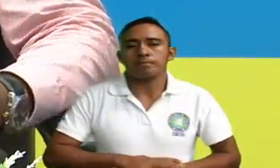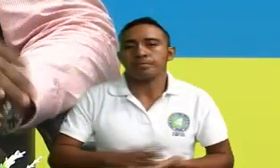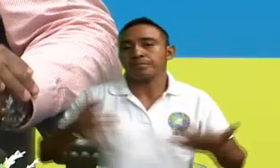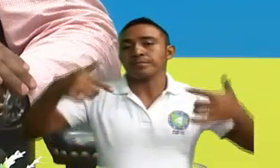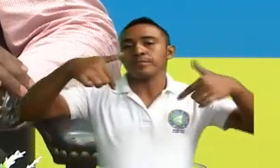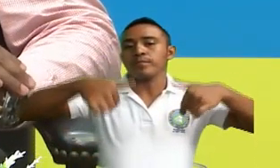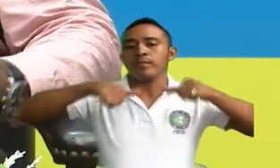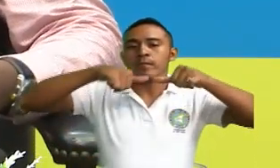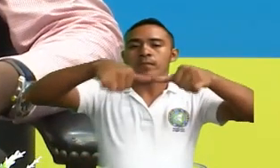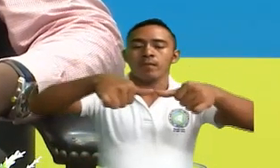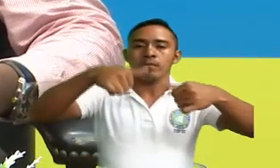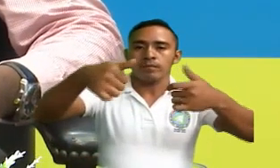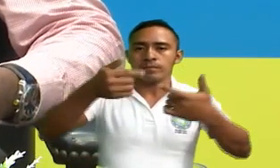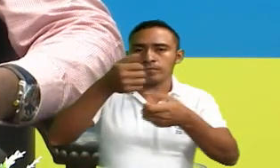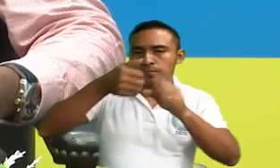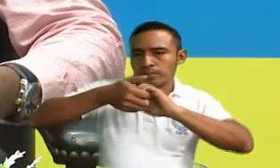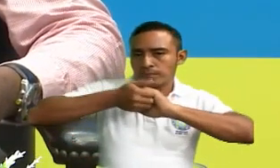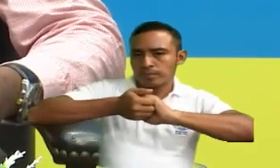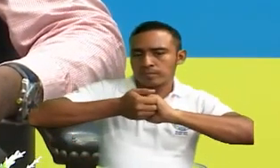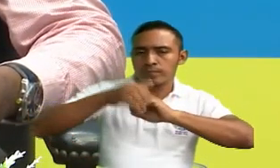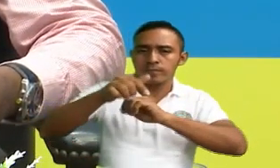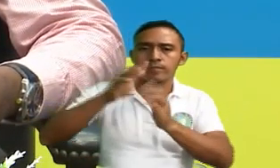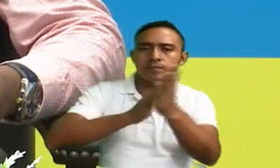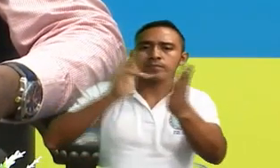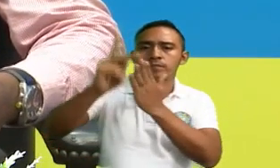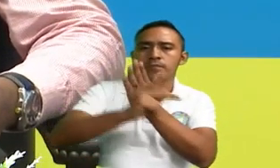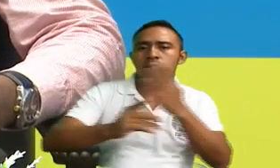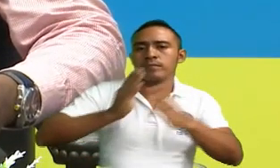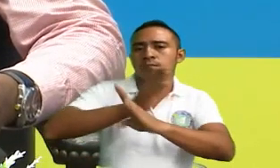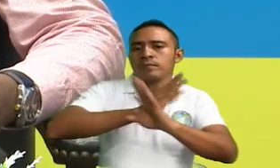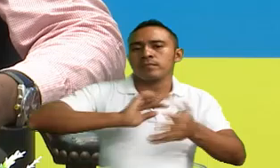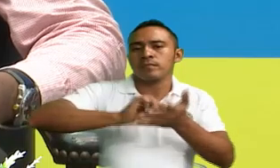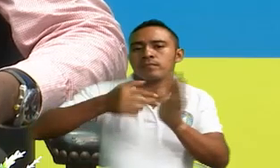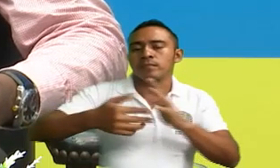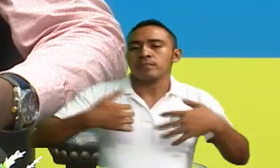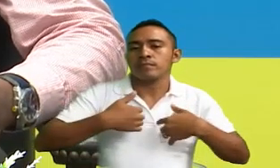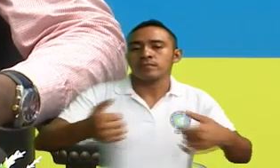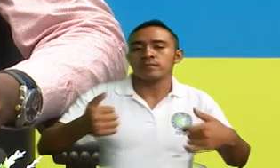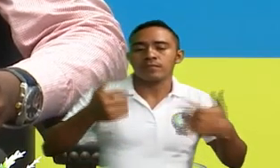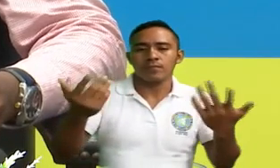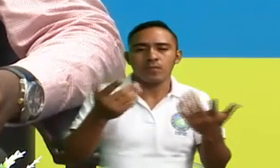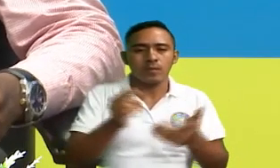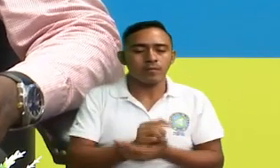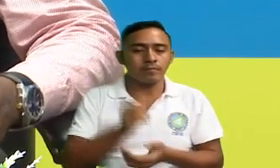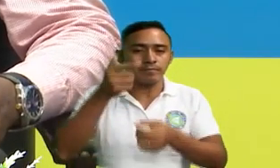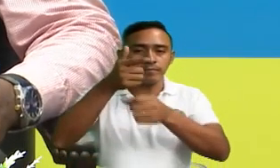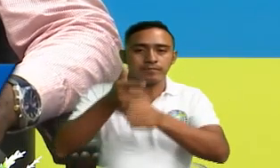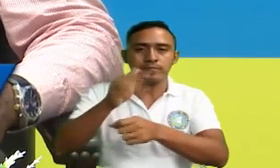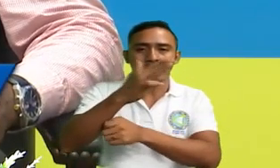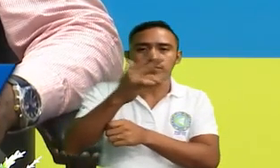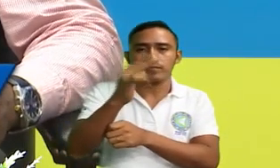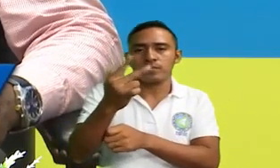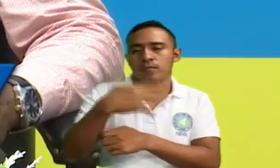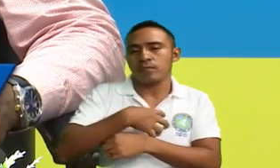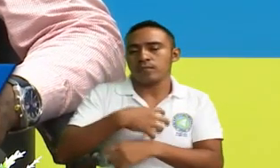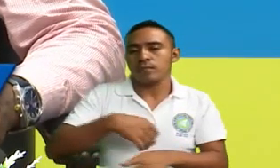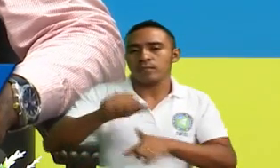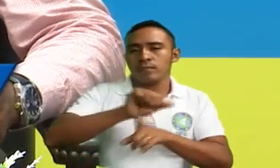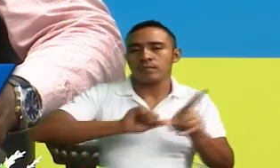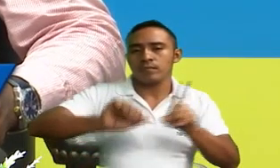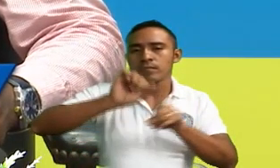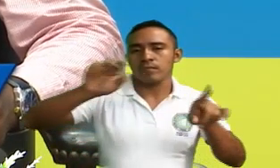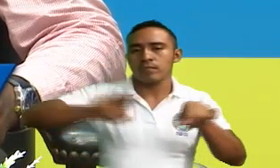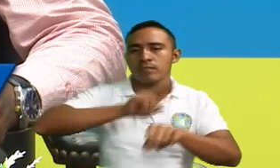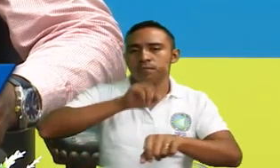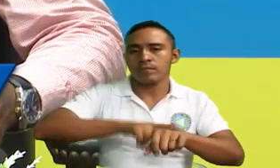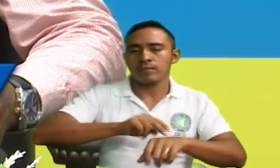Estamos de regreso, amigos televidentes, en su gustado programa Prevenir el Salud a través de la frecuencia del canal 98, el canal parlamentario,